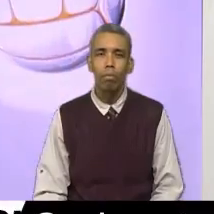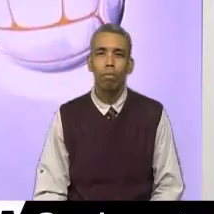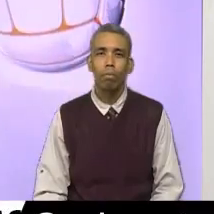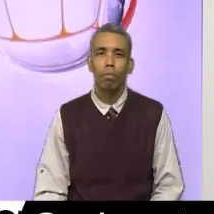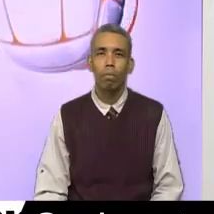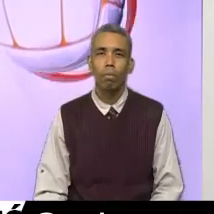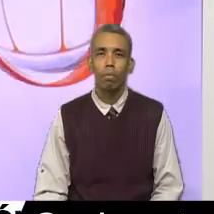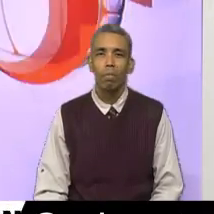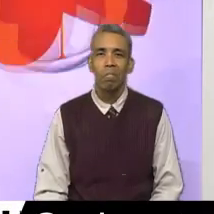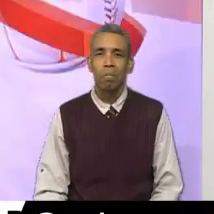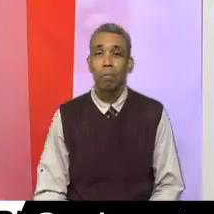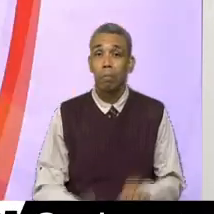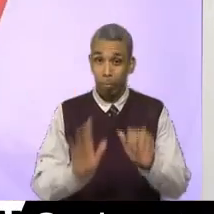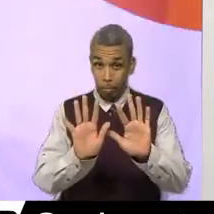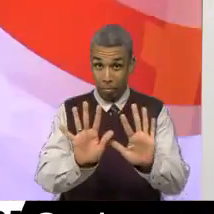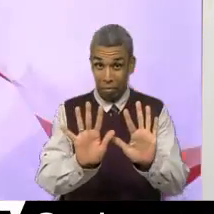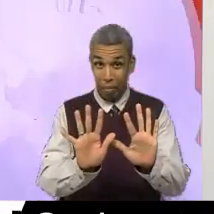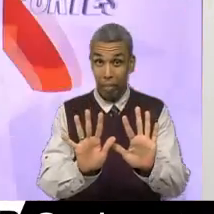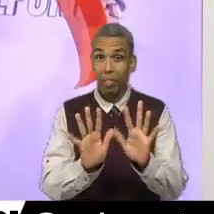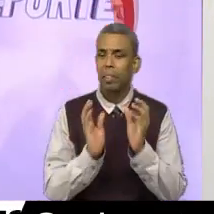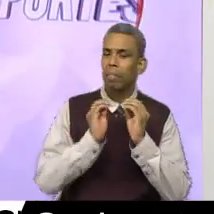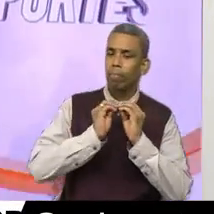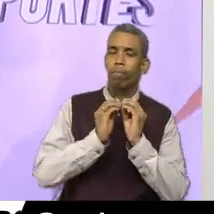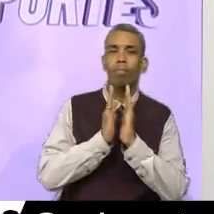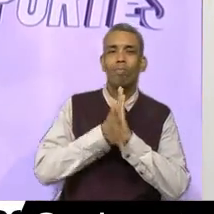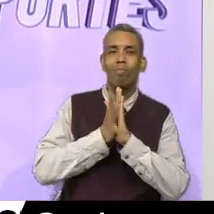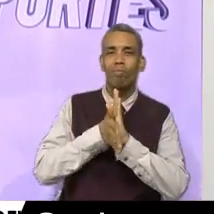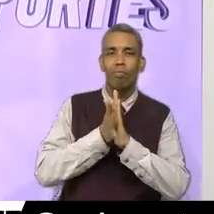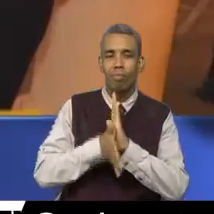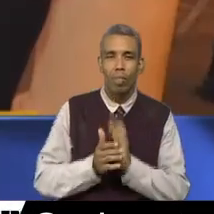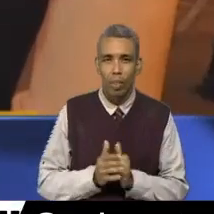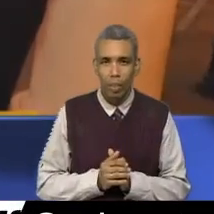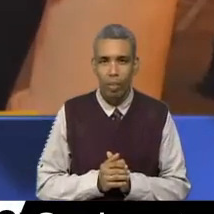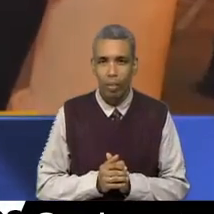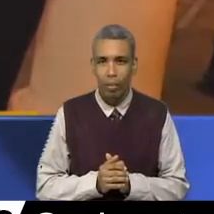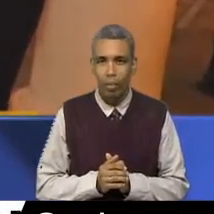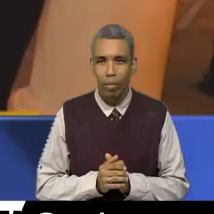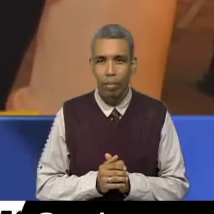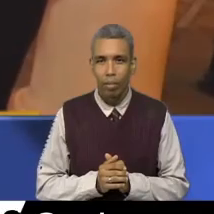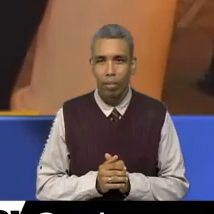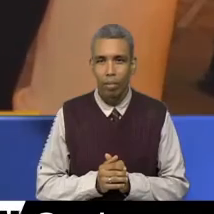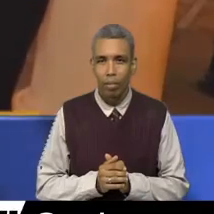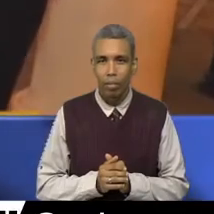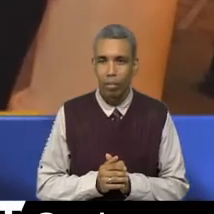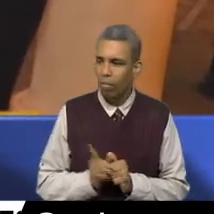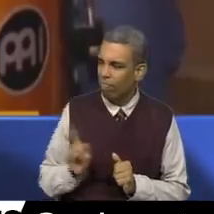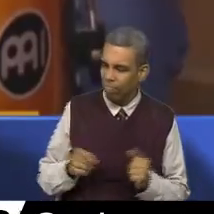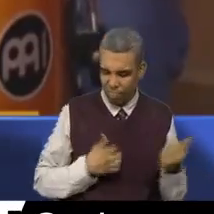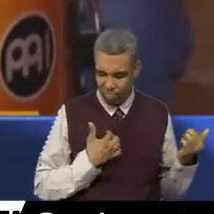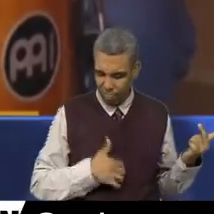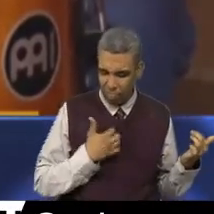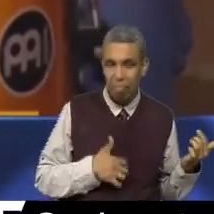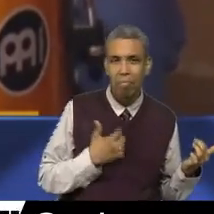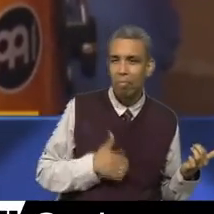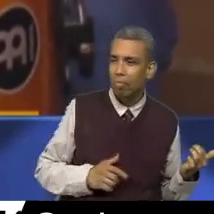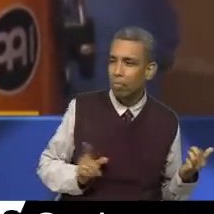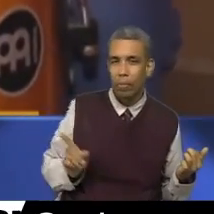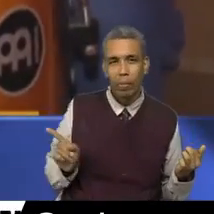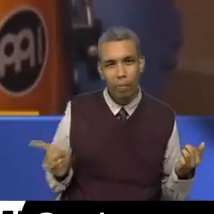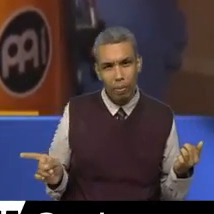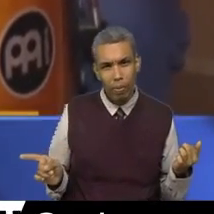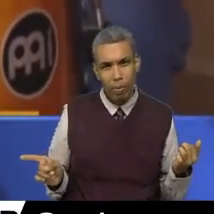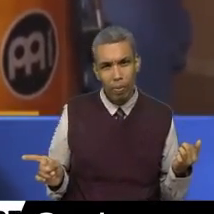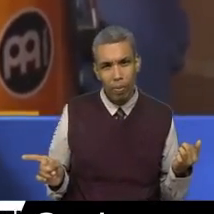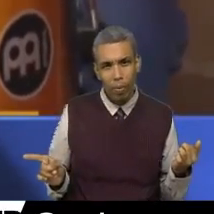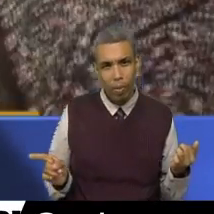Los invitamos a continuar con nosotros. Al volver de la pausa, espera información sobre la actividad académica que cumplirá la organización de